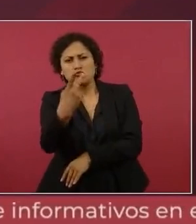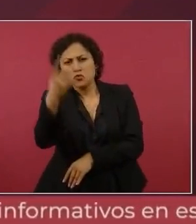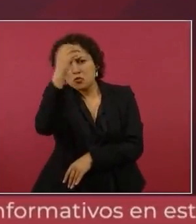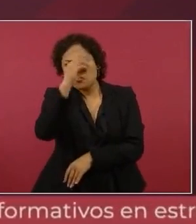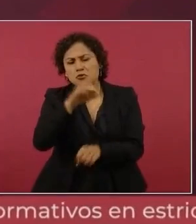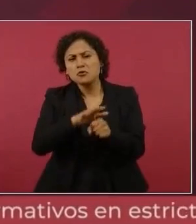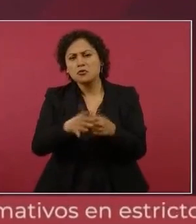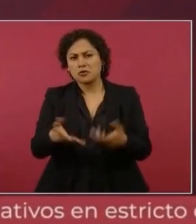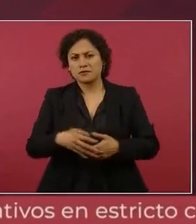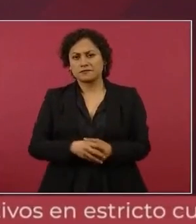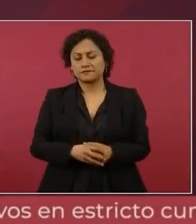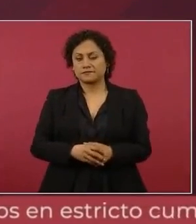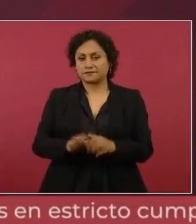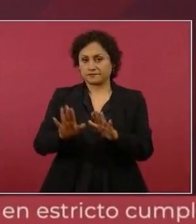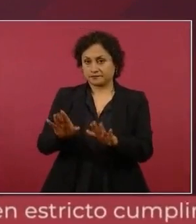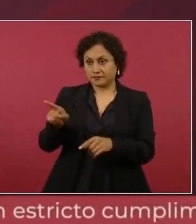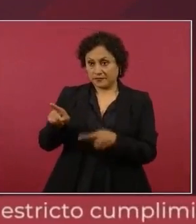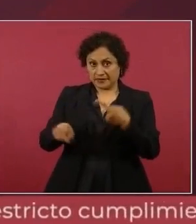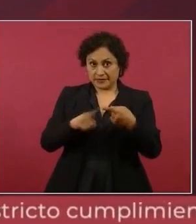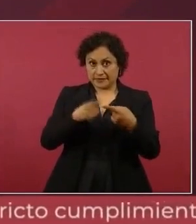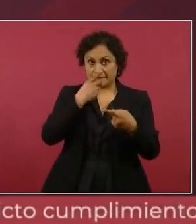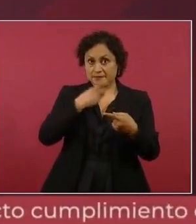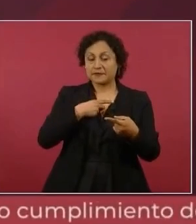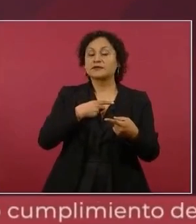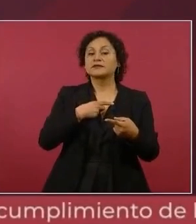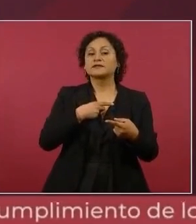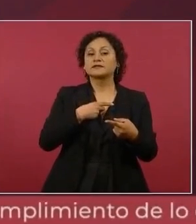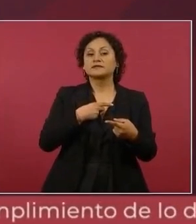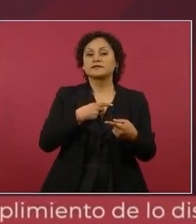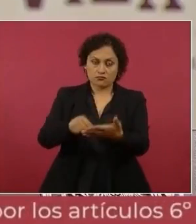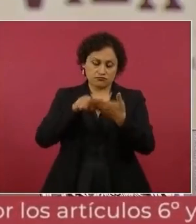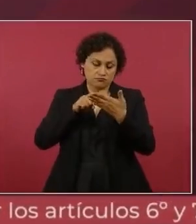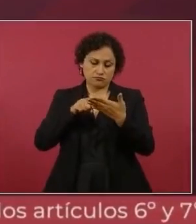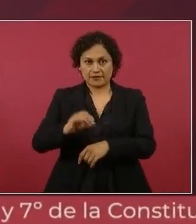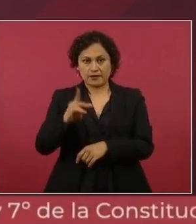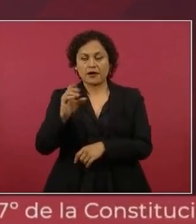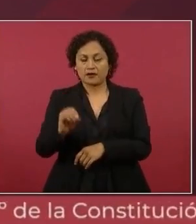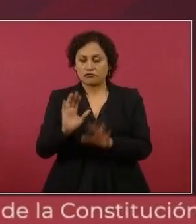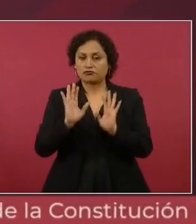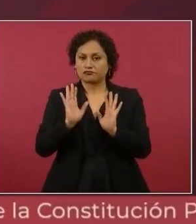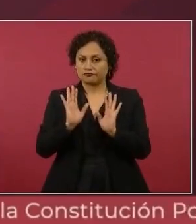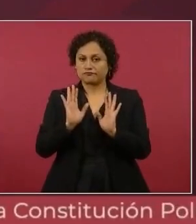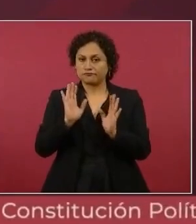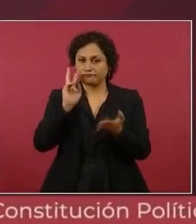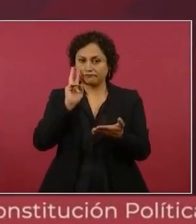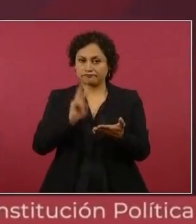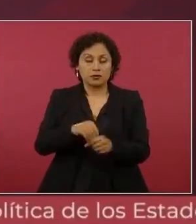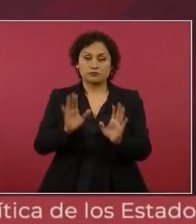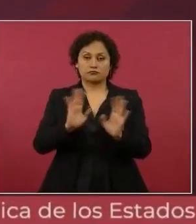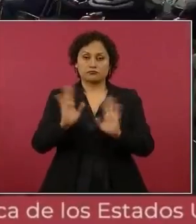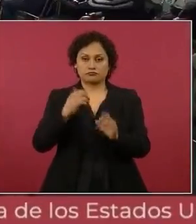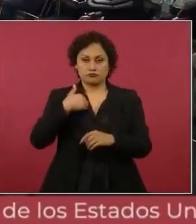y prefirió no opinar. Supimos hoy en la mañana, en la reunión de seguridad, de esa carta. No conozco el